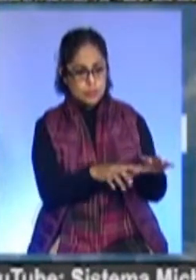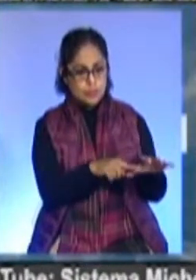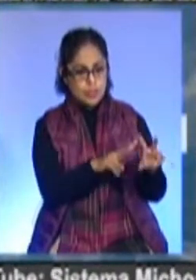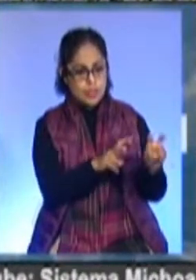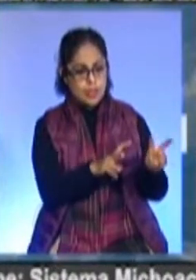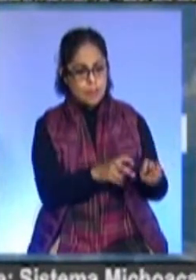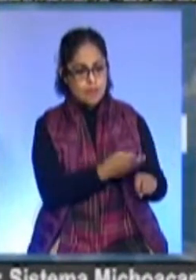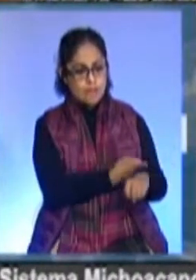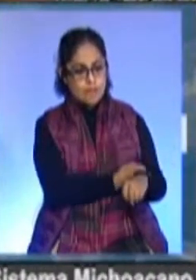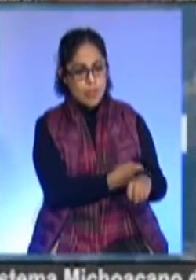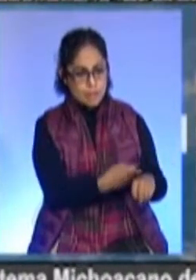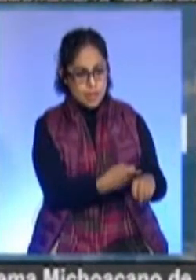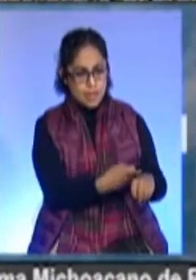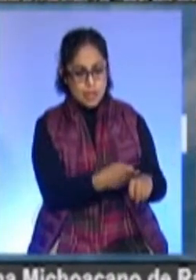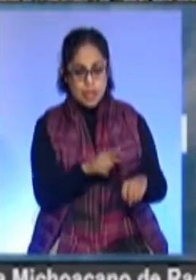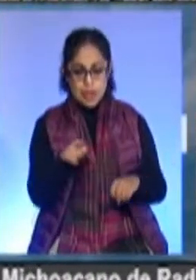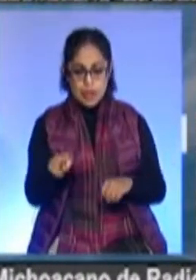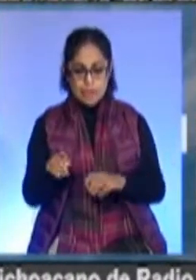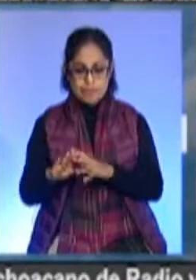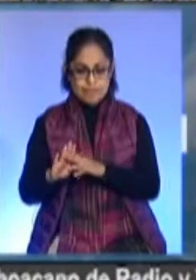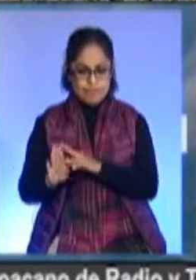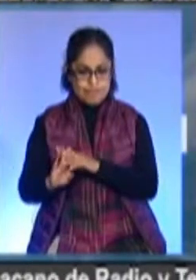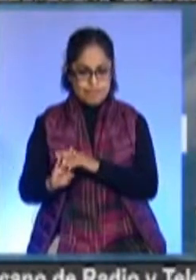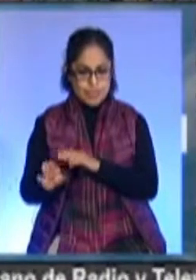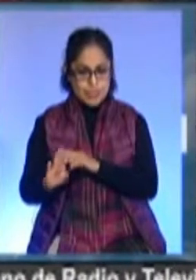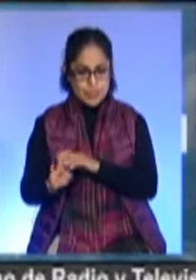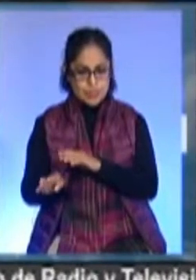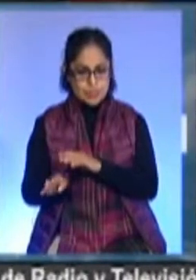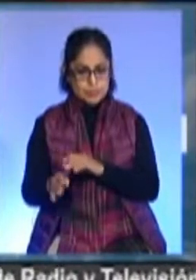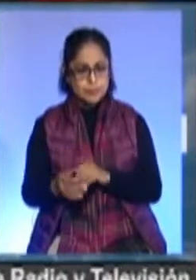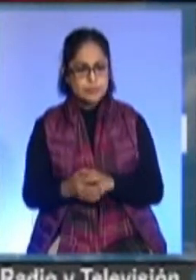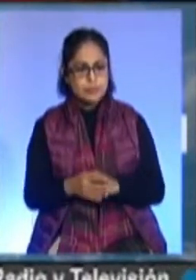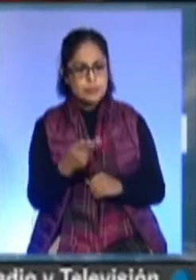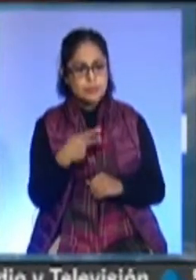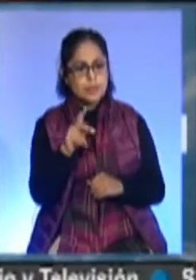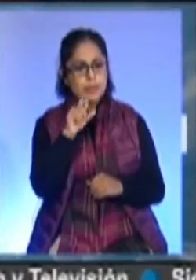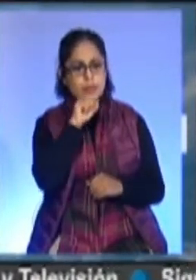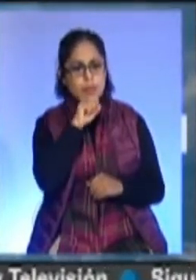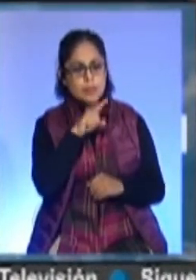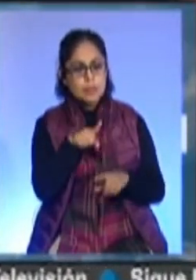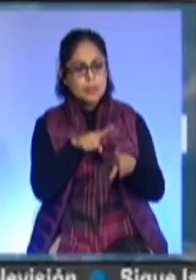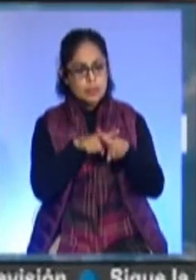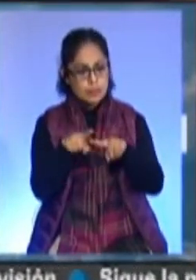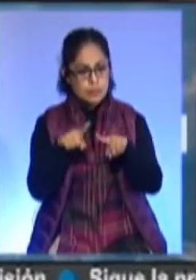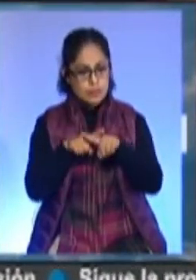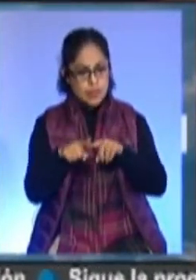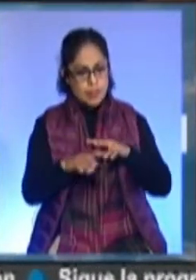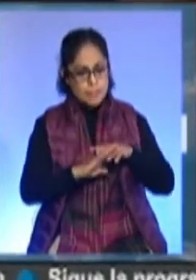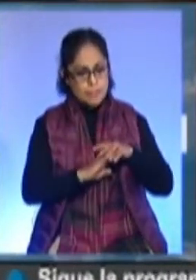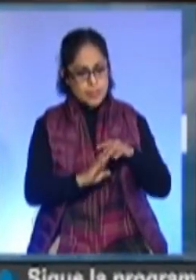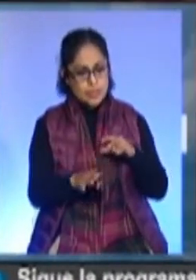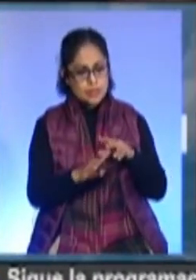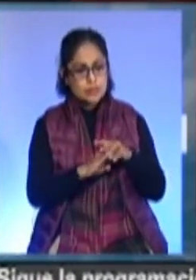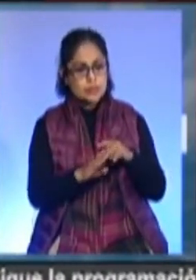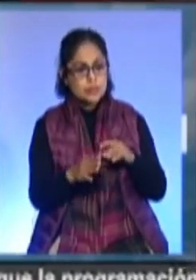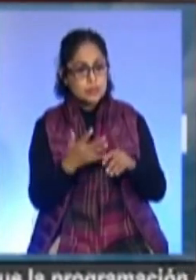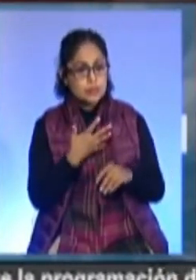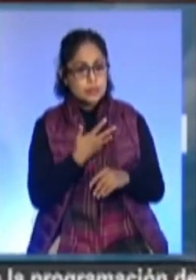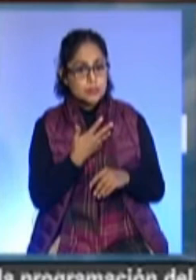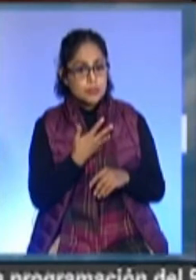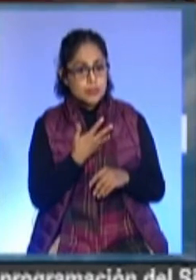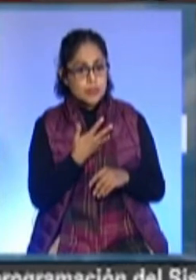las familias de los migrantes y el tema de los migrantes, pero además las variables que tiene la migración, es decir, hay migración que